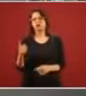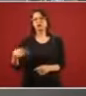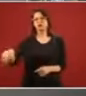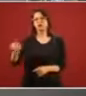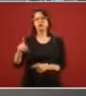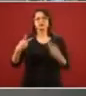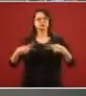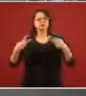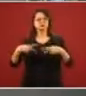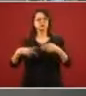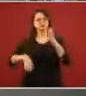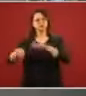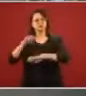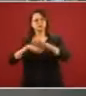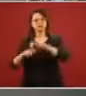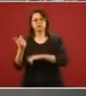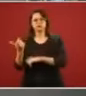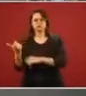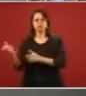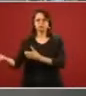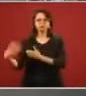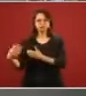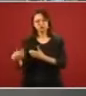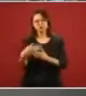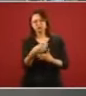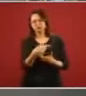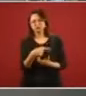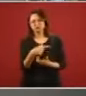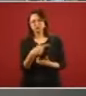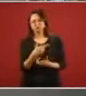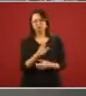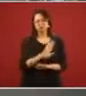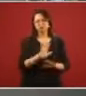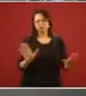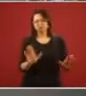tipo. No sabemos si, no, por ejemplo,